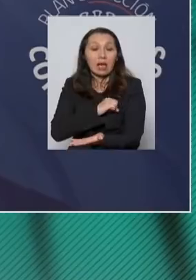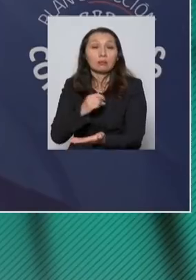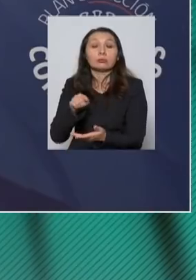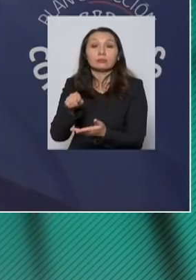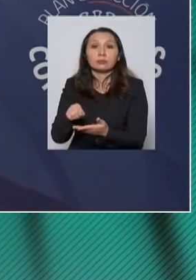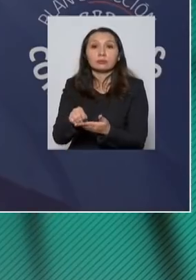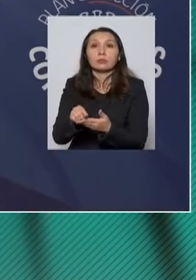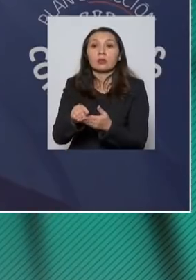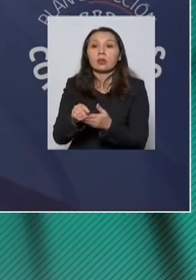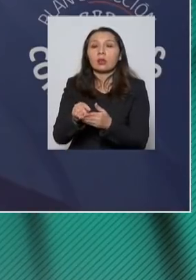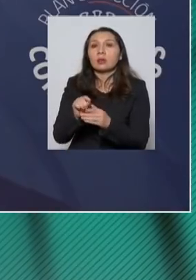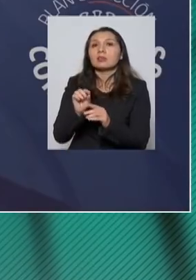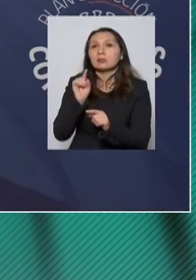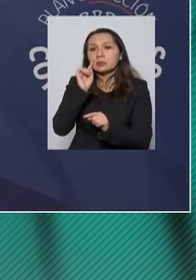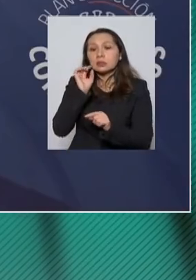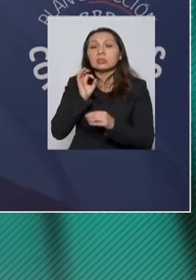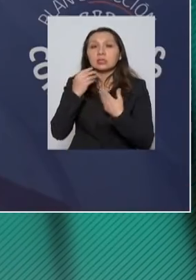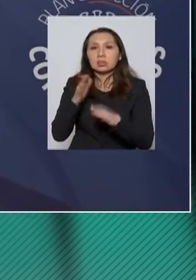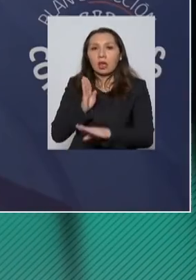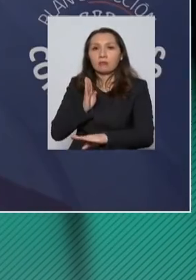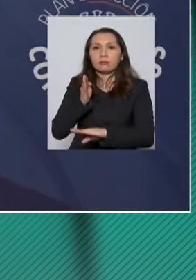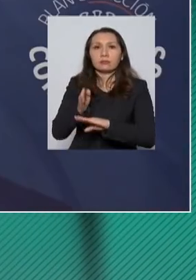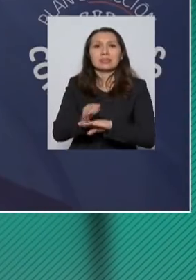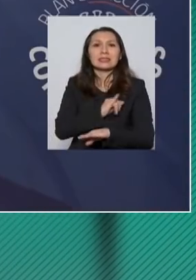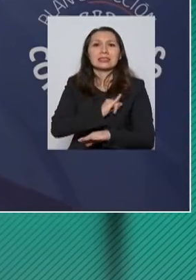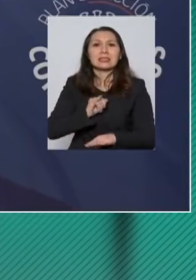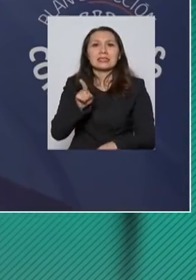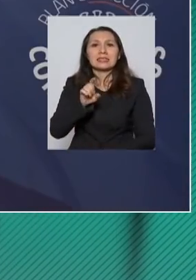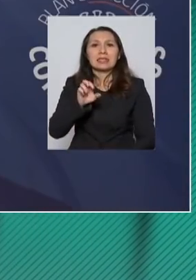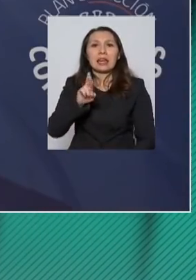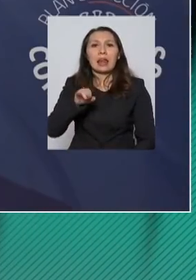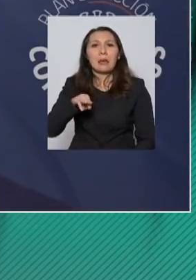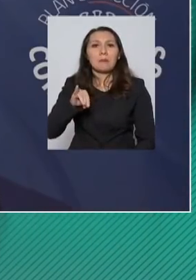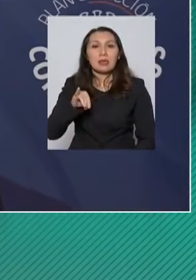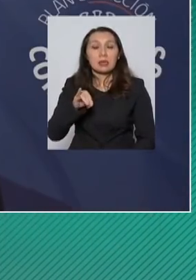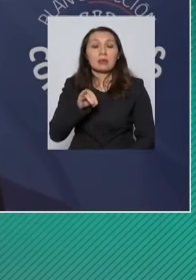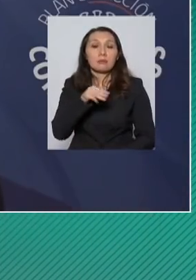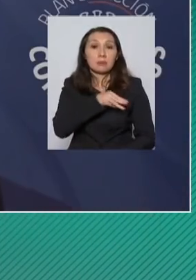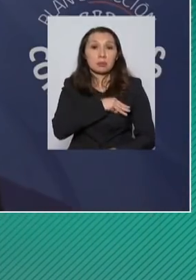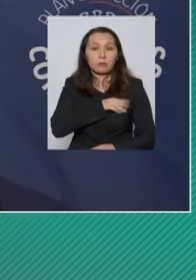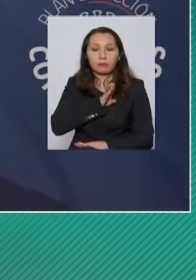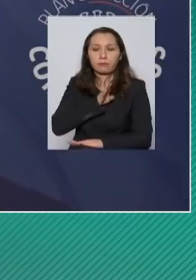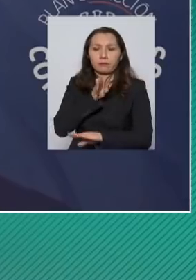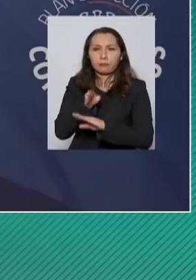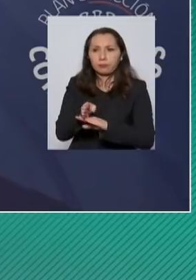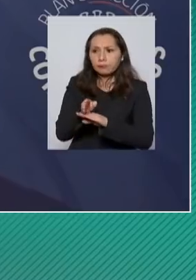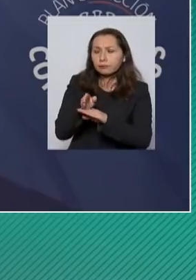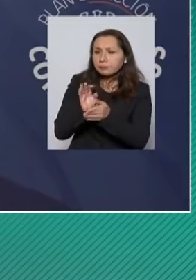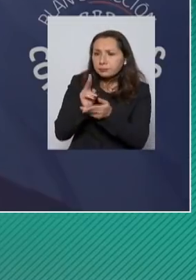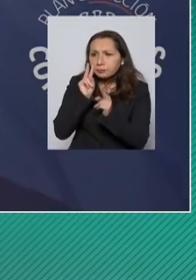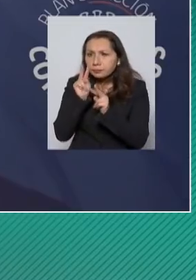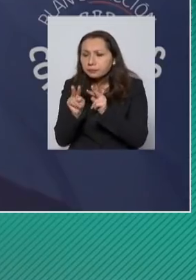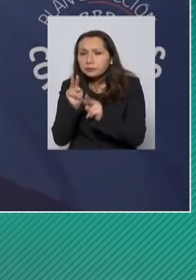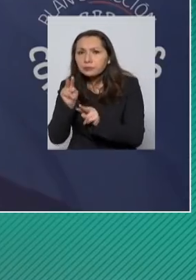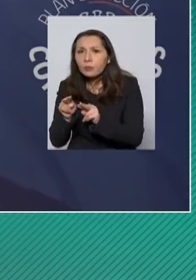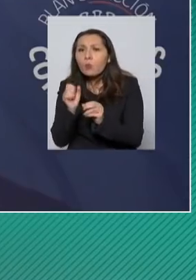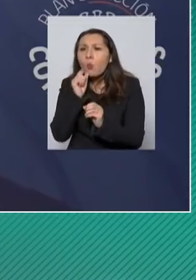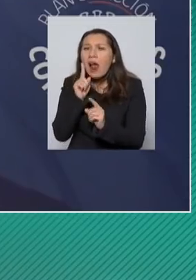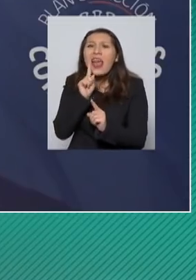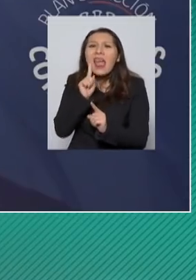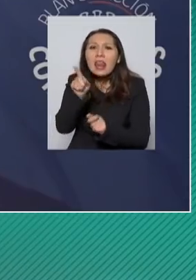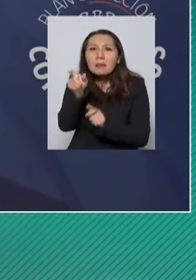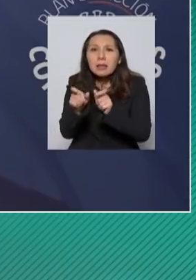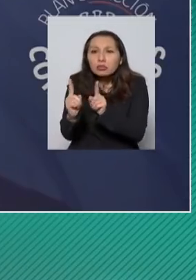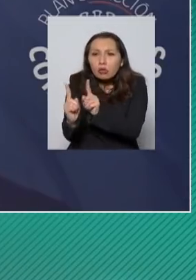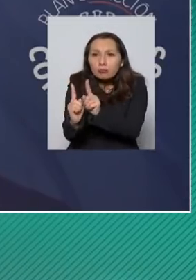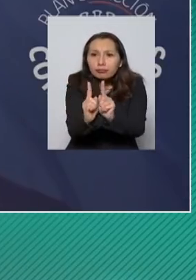se ha personado la Seremi de Salud Metropolitana para poder ir obviamente detectando cuáles son los contactos estrechos, ¿ya?